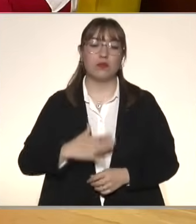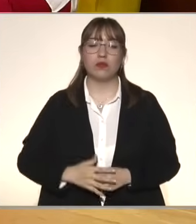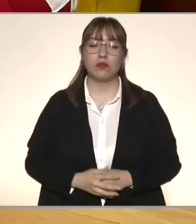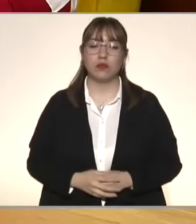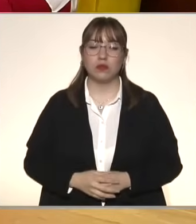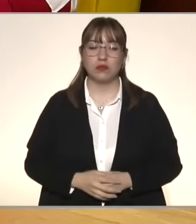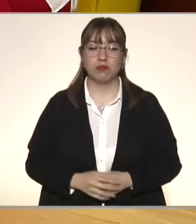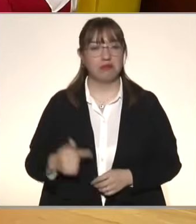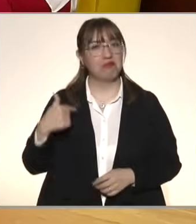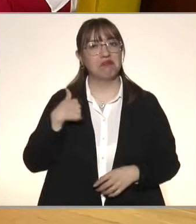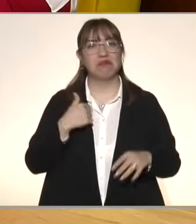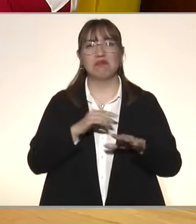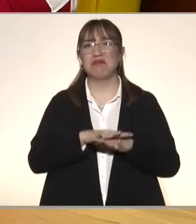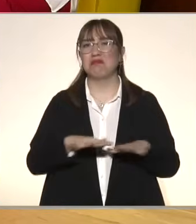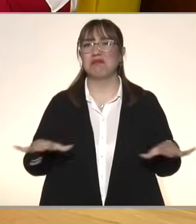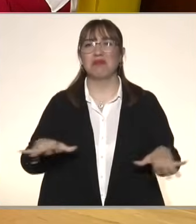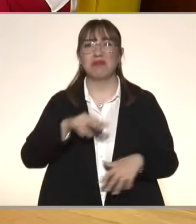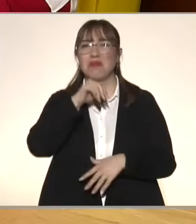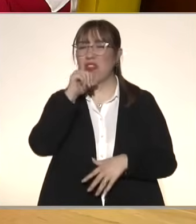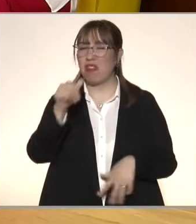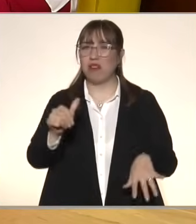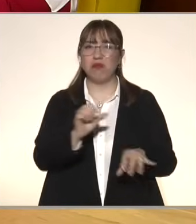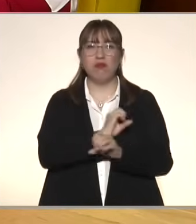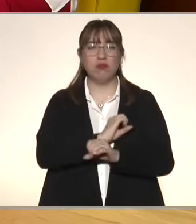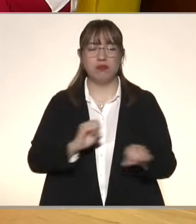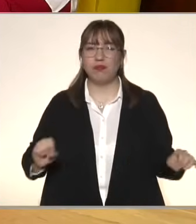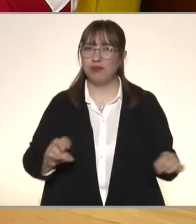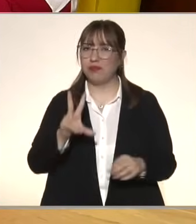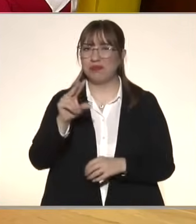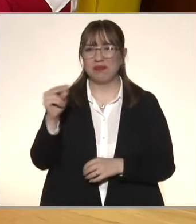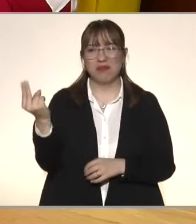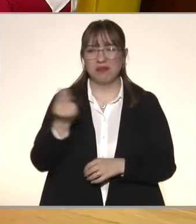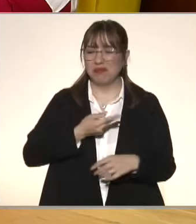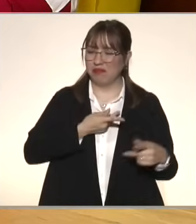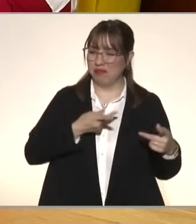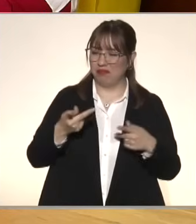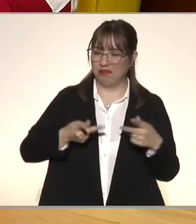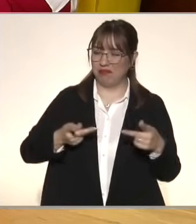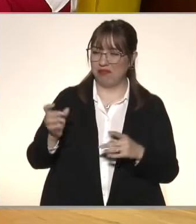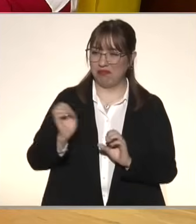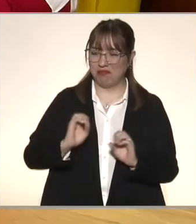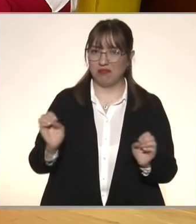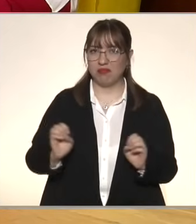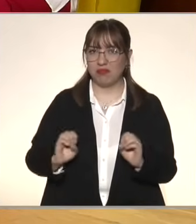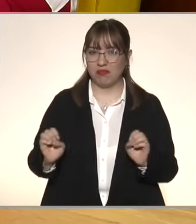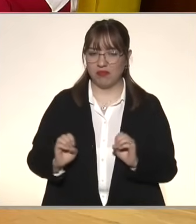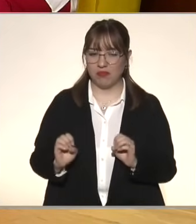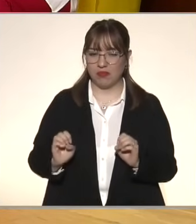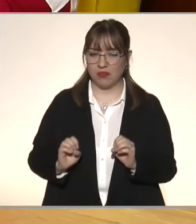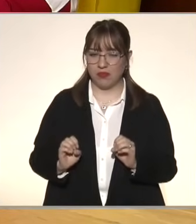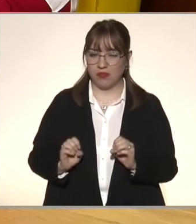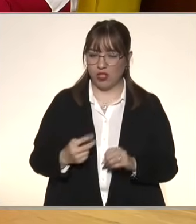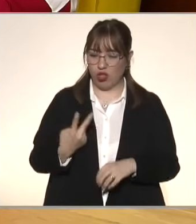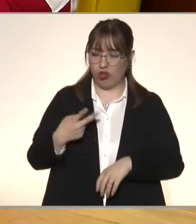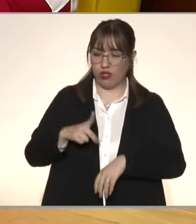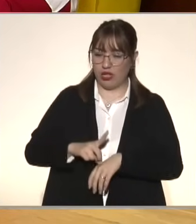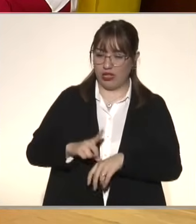hacer absolutamente ninguna planeación y esperar 2 días antes para conseguir la cena que yo quiero